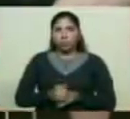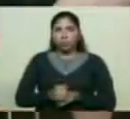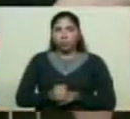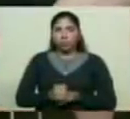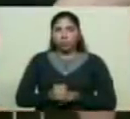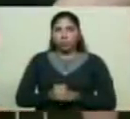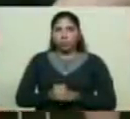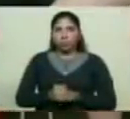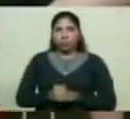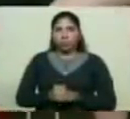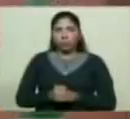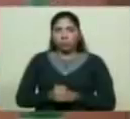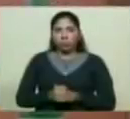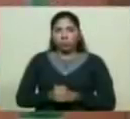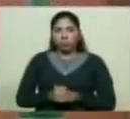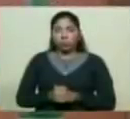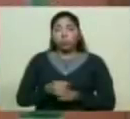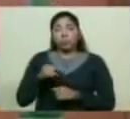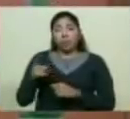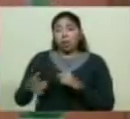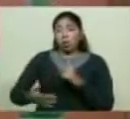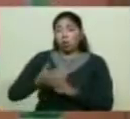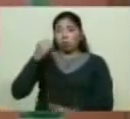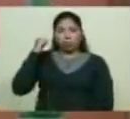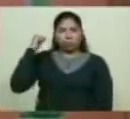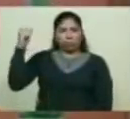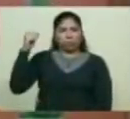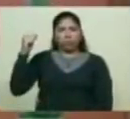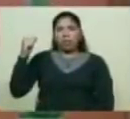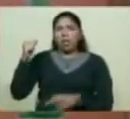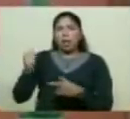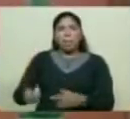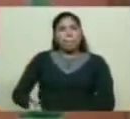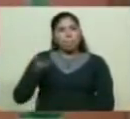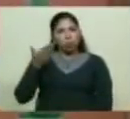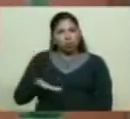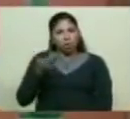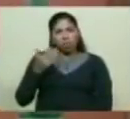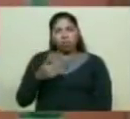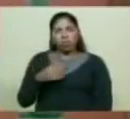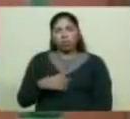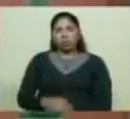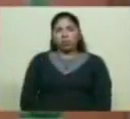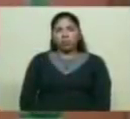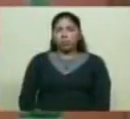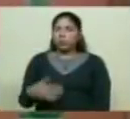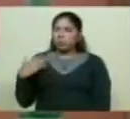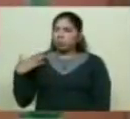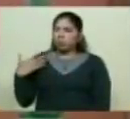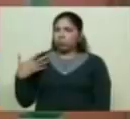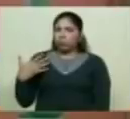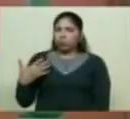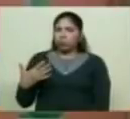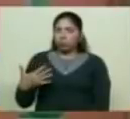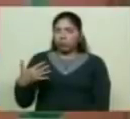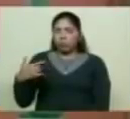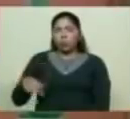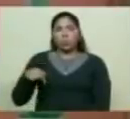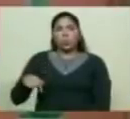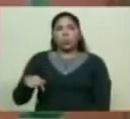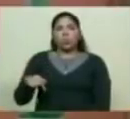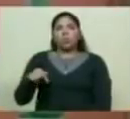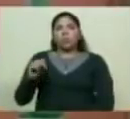es uno de los logros de mayor trascendencia en este en estos tiempos de nuestra historia reciente con ella